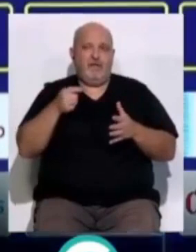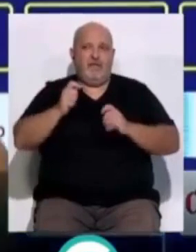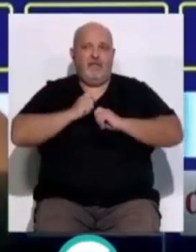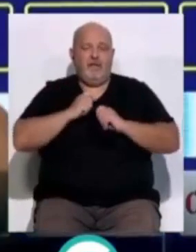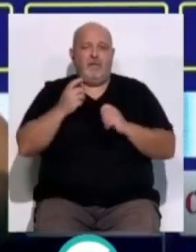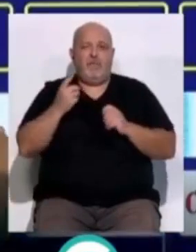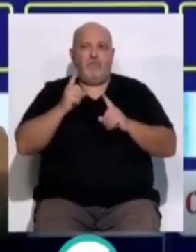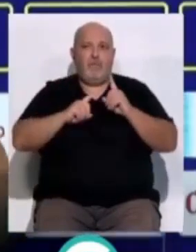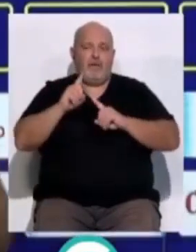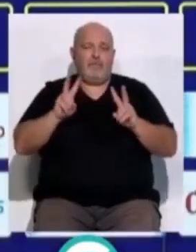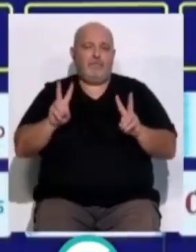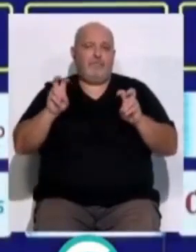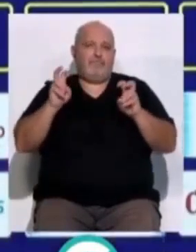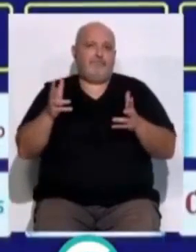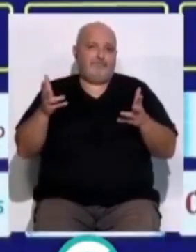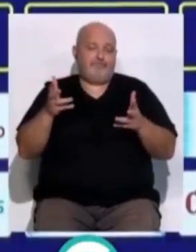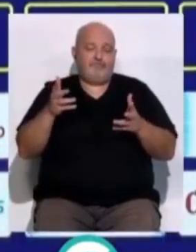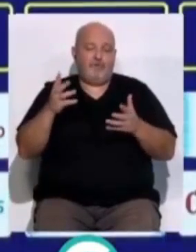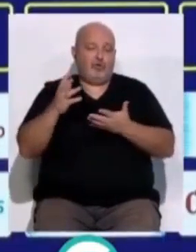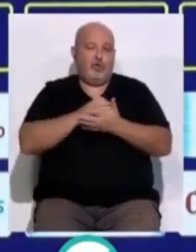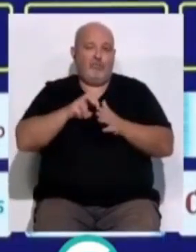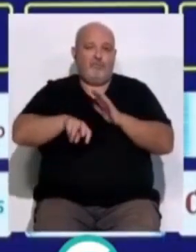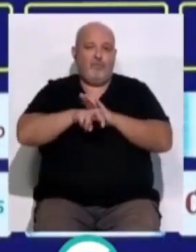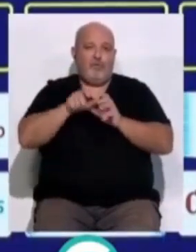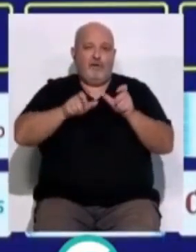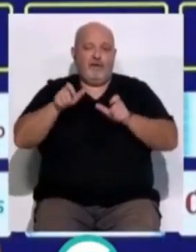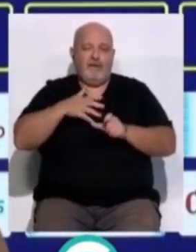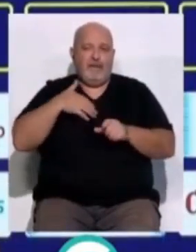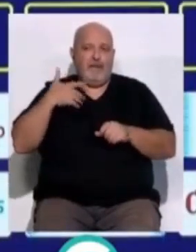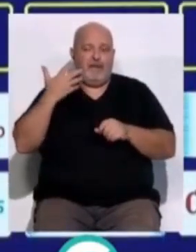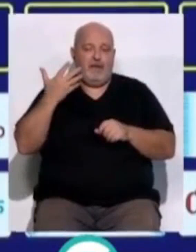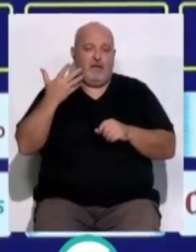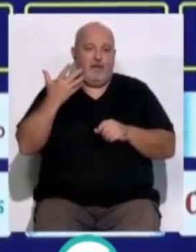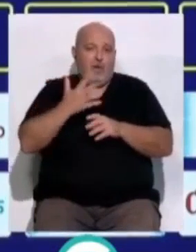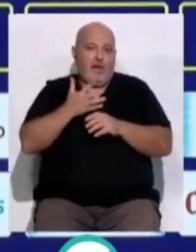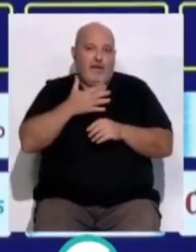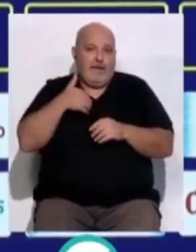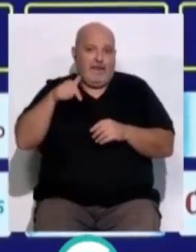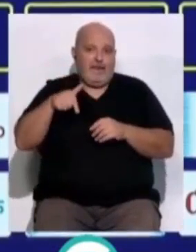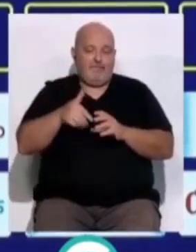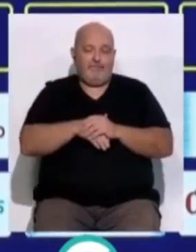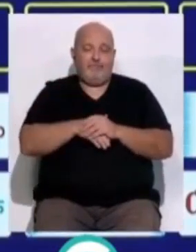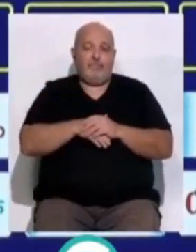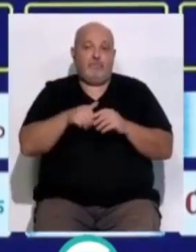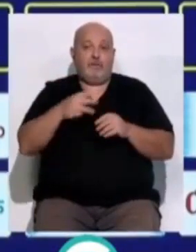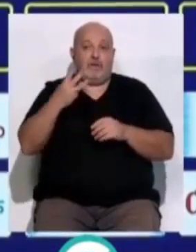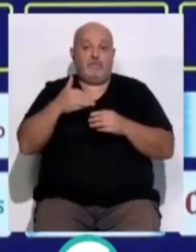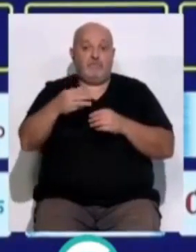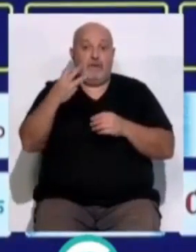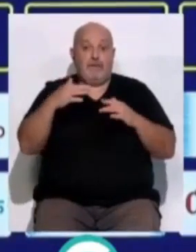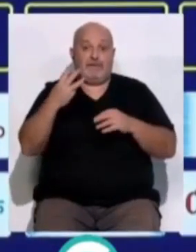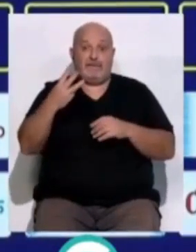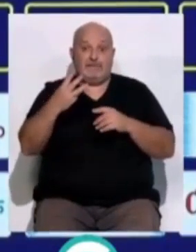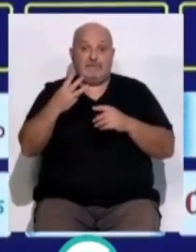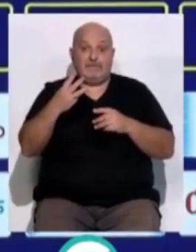generar un problema, entre comillas, ya es un problema porque al final todos los futbolistas quieren jugar, también tienen un abanico de posibilidades mucho mayor y ahora pueden ir en tres partidos donde realmente, pues